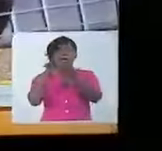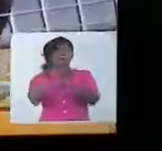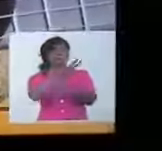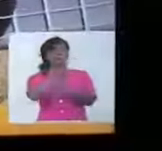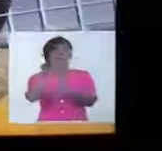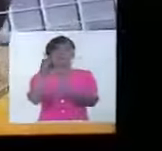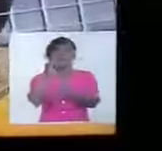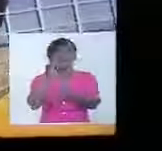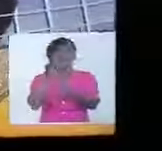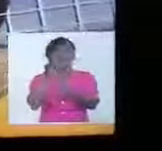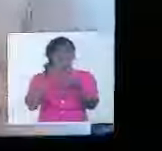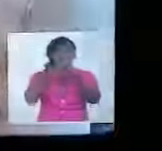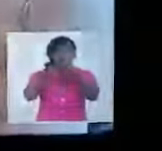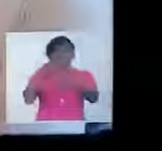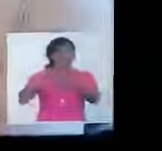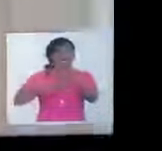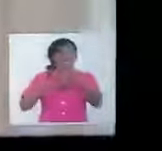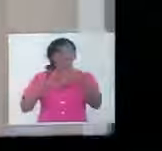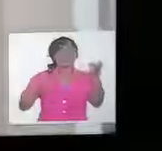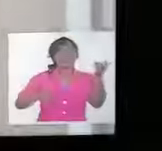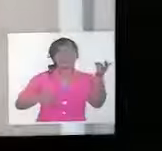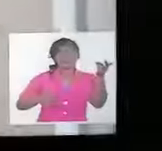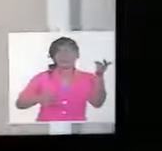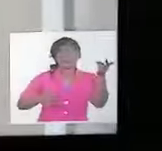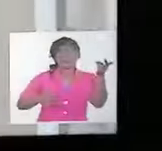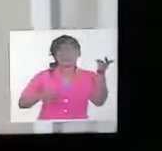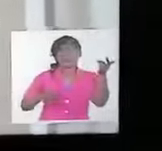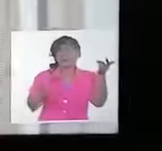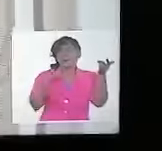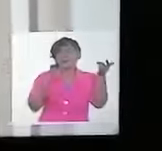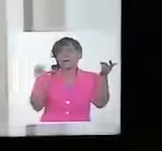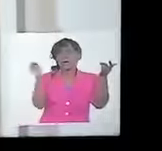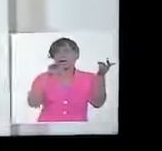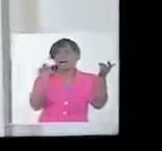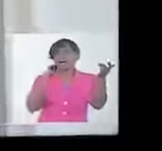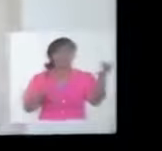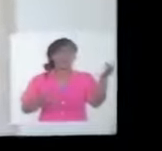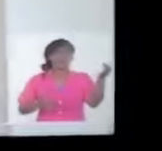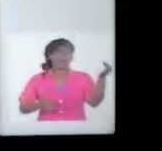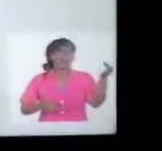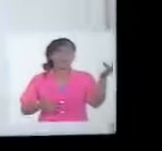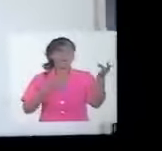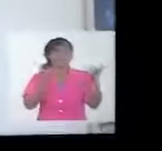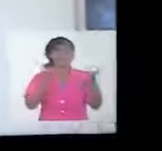música llegó de la voz y la guitarra de Franco. Se desliza un acorde de mayo,